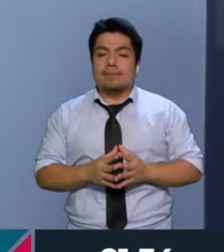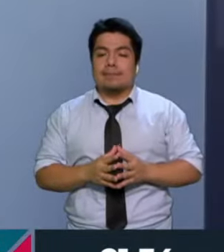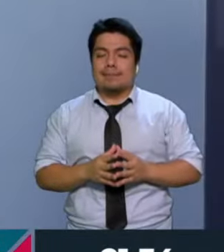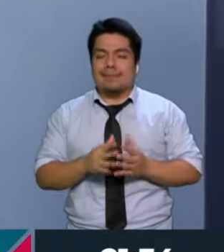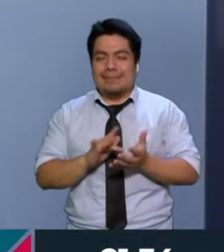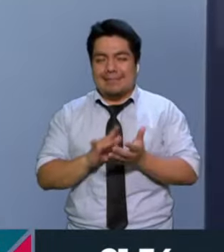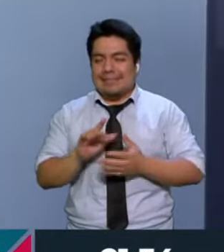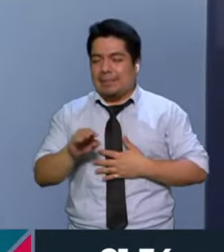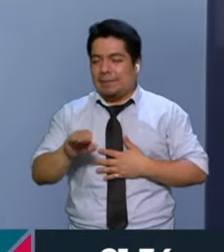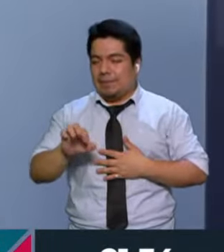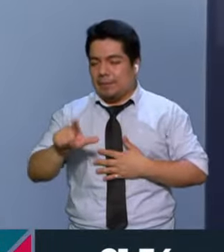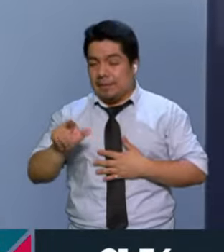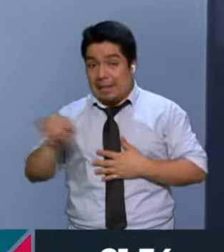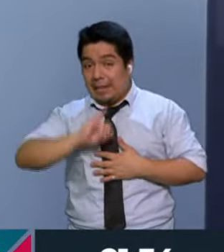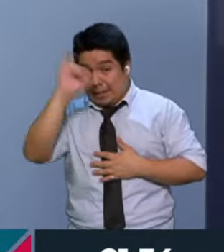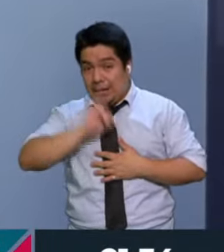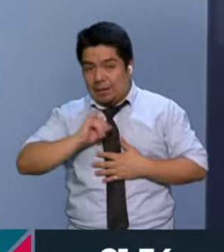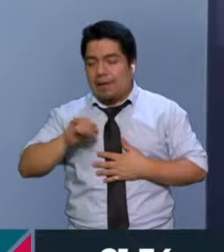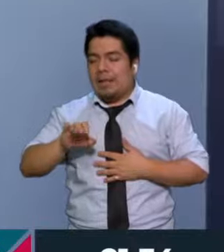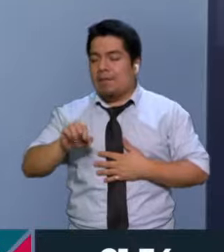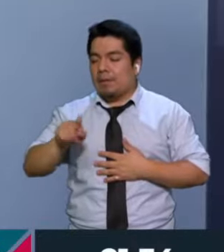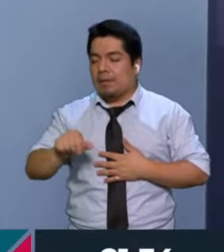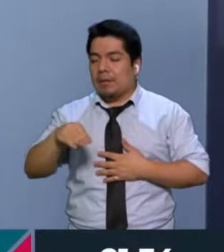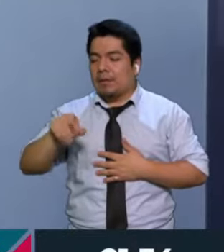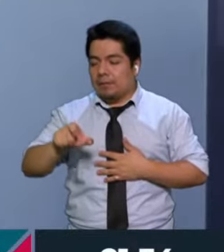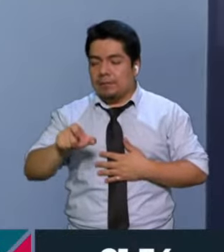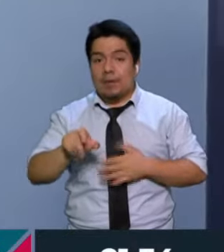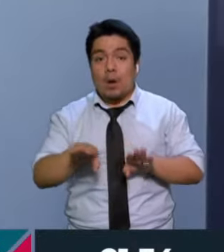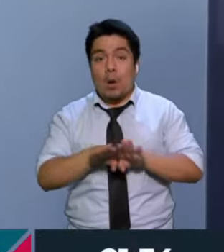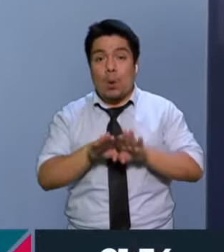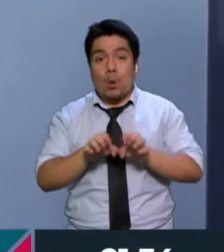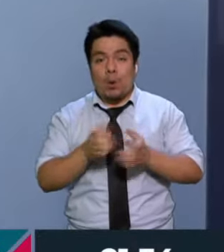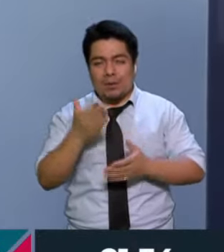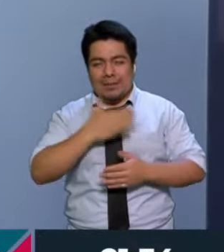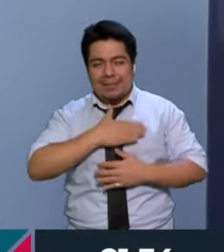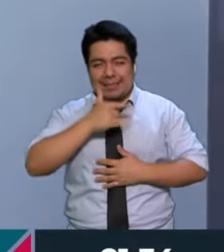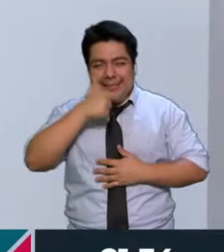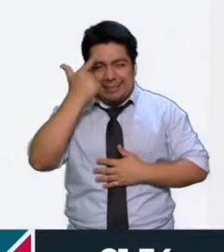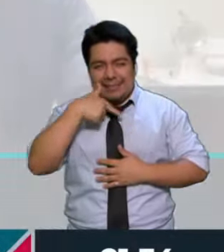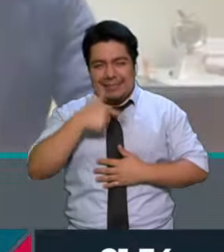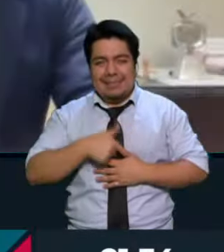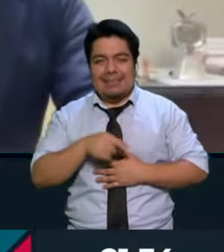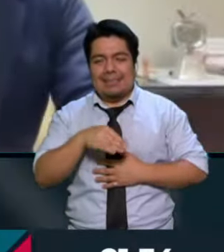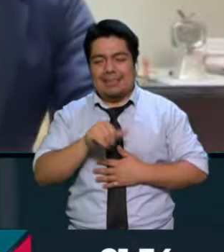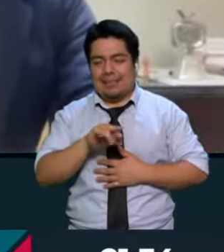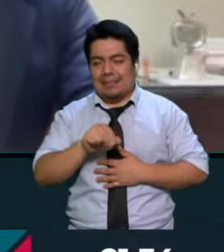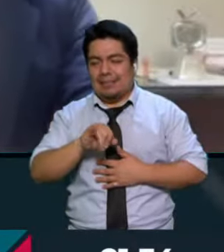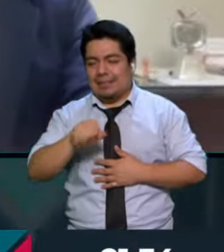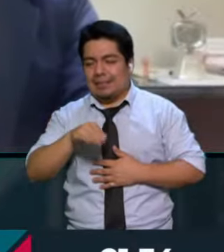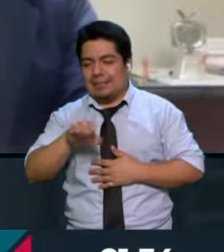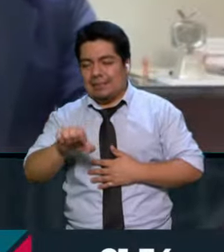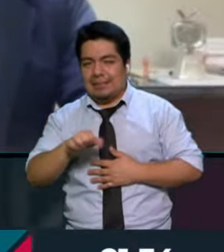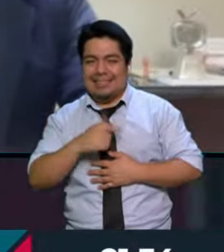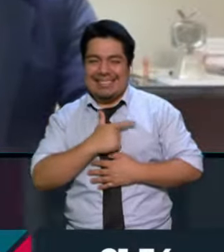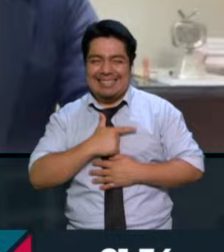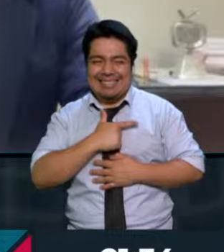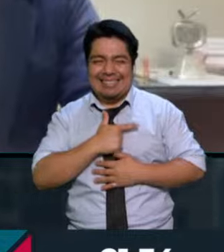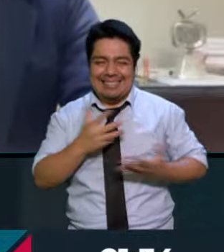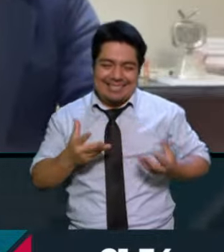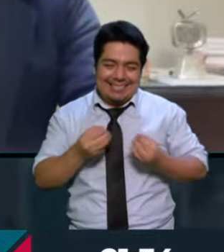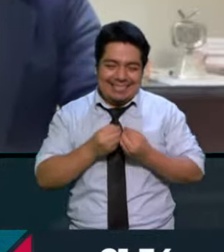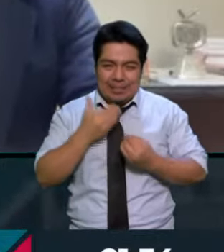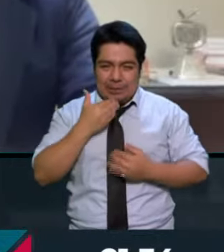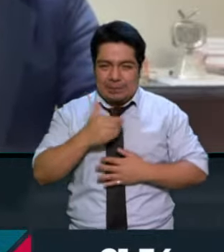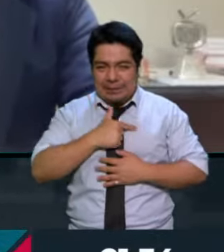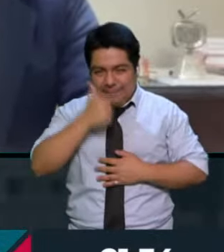Miguel Elorza, jefe de información de Infodemia MX, ¿cómo estás? Buenas noches. María José, muy buenas noches. Qué gusto acompañarte esta